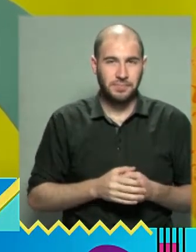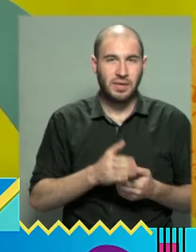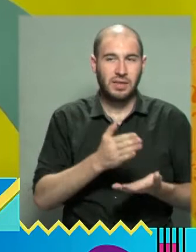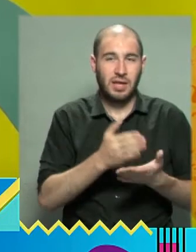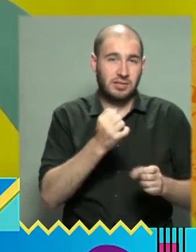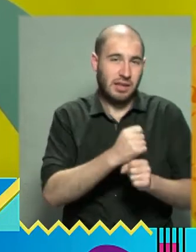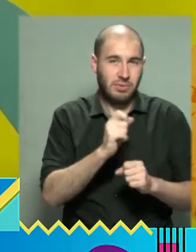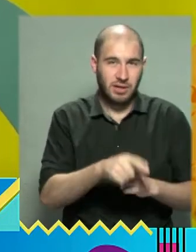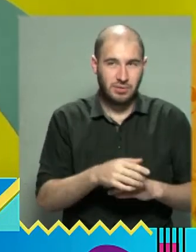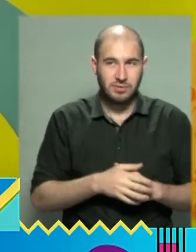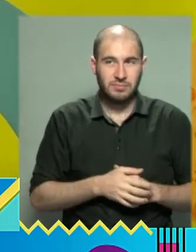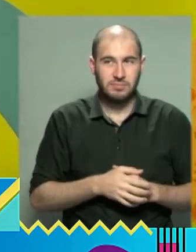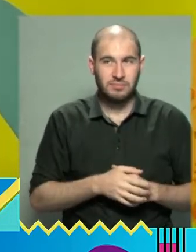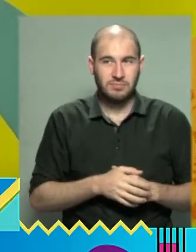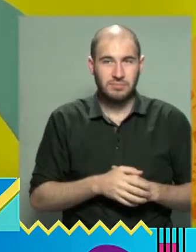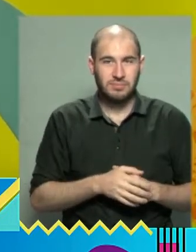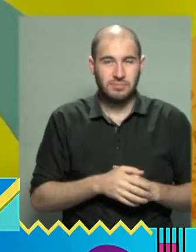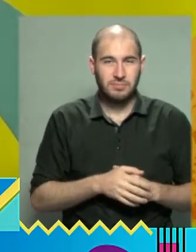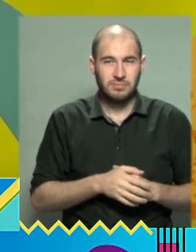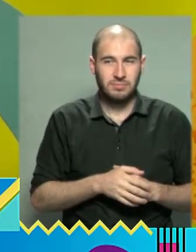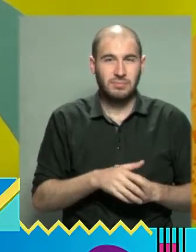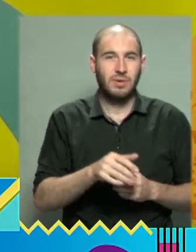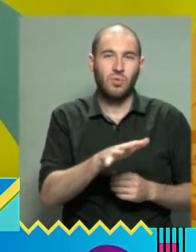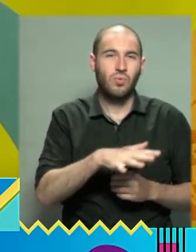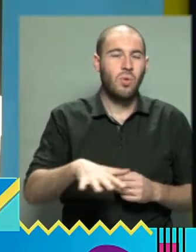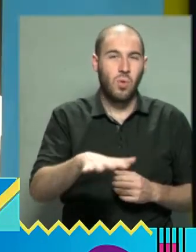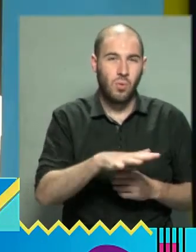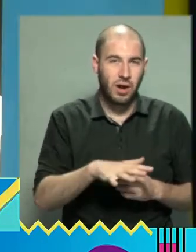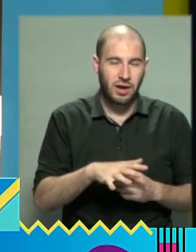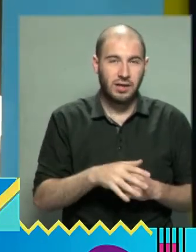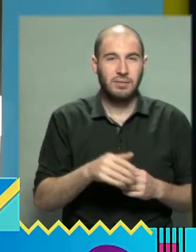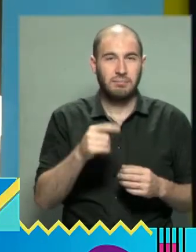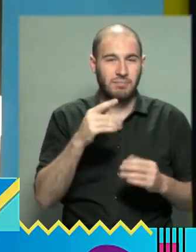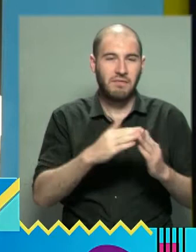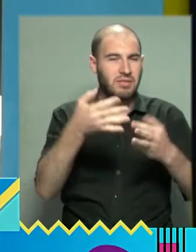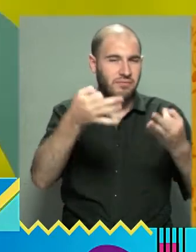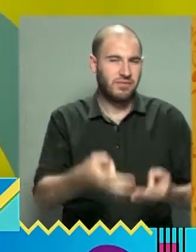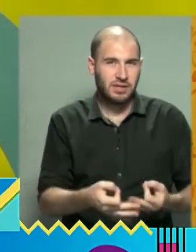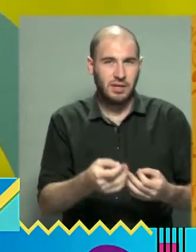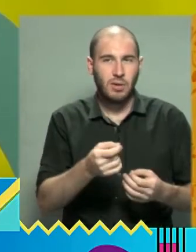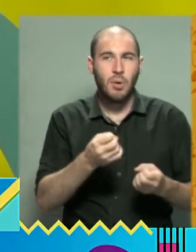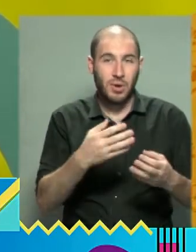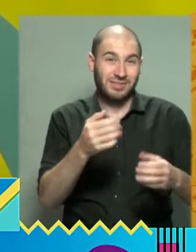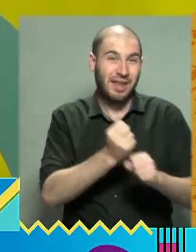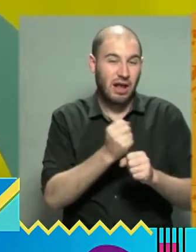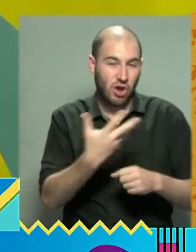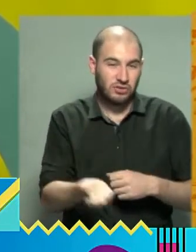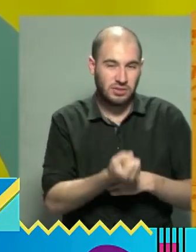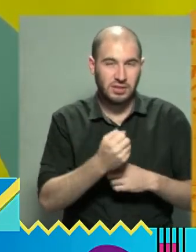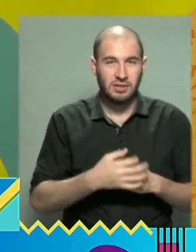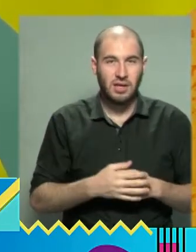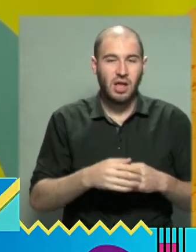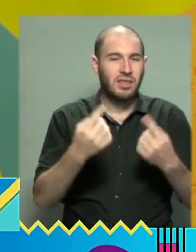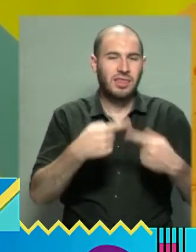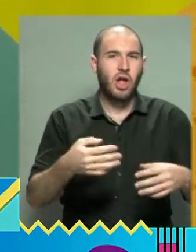como trabajador, como un espacio de vivienda digna que le tiene que garantizar por medio de ese trabajo, a